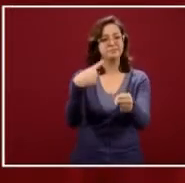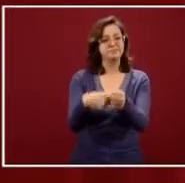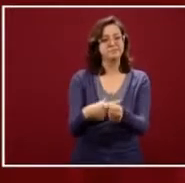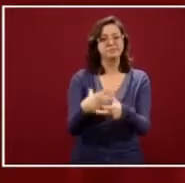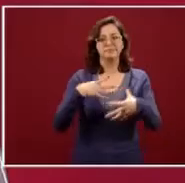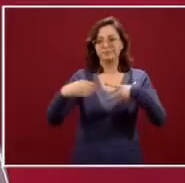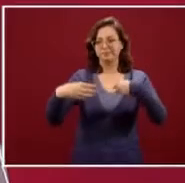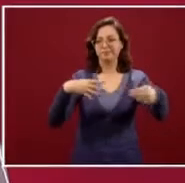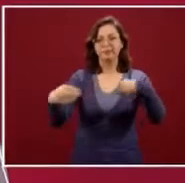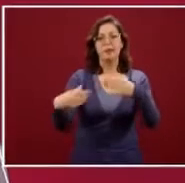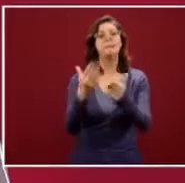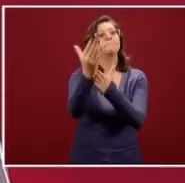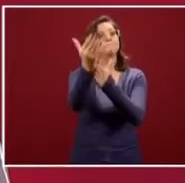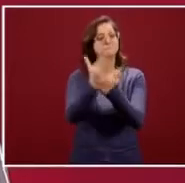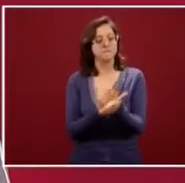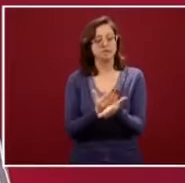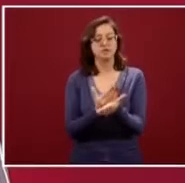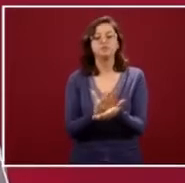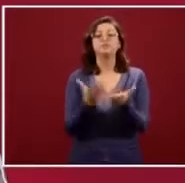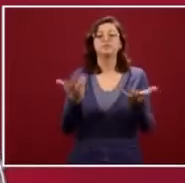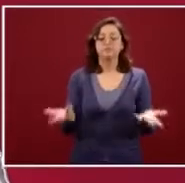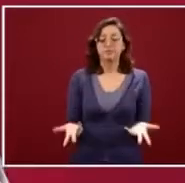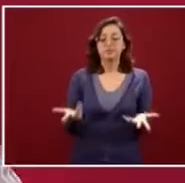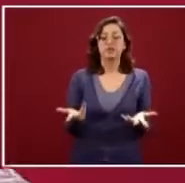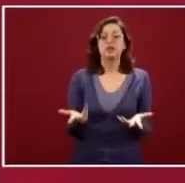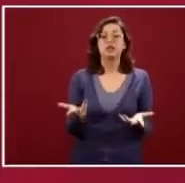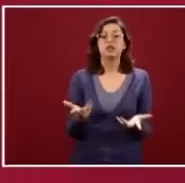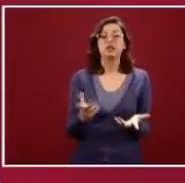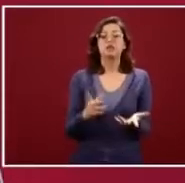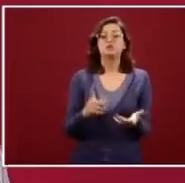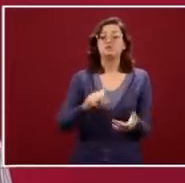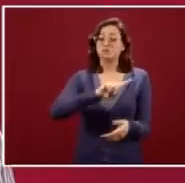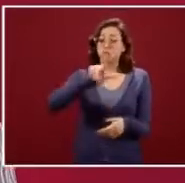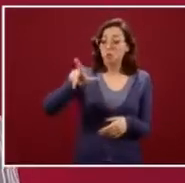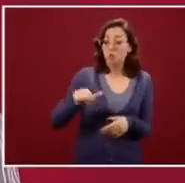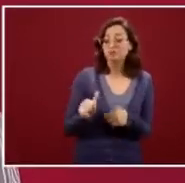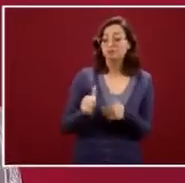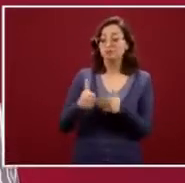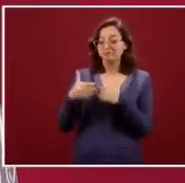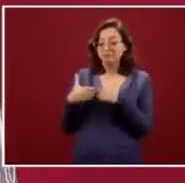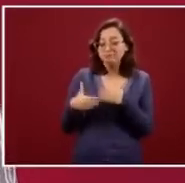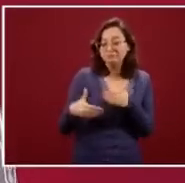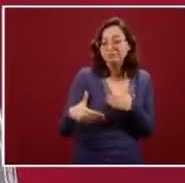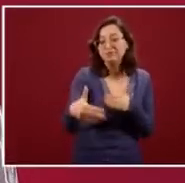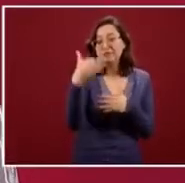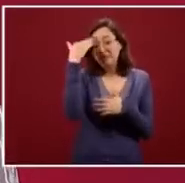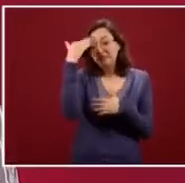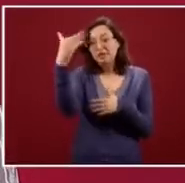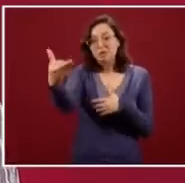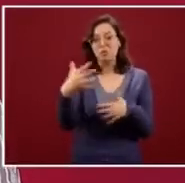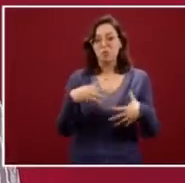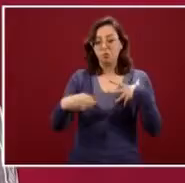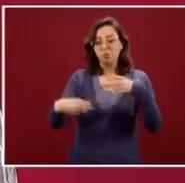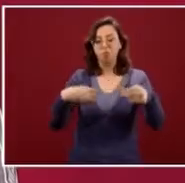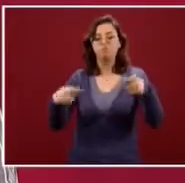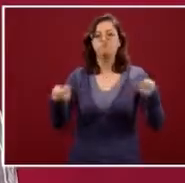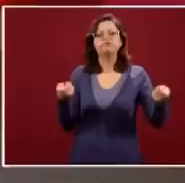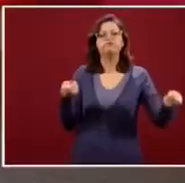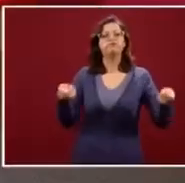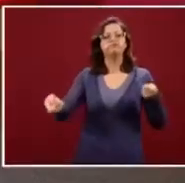de casos que ocurren cada día, y entonces a lo largo de la epidemia lograr tener una epidemia que sea